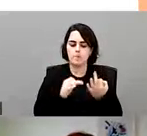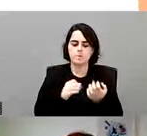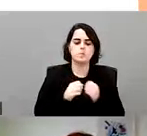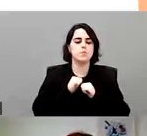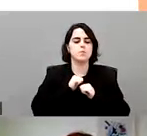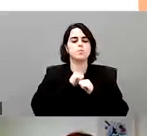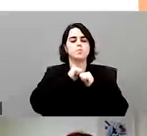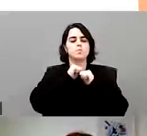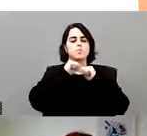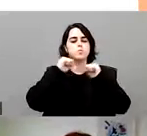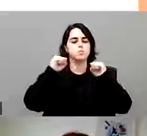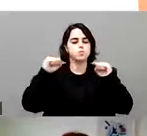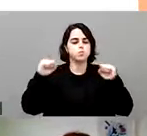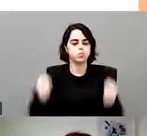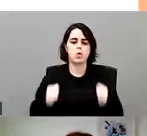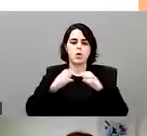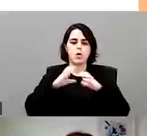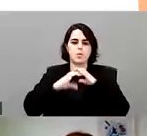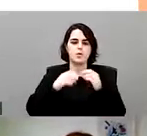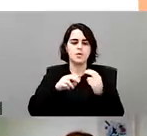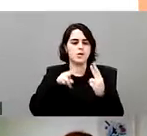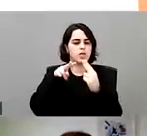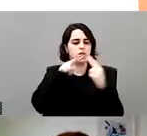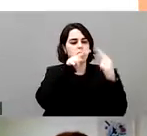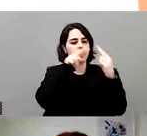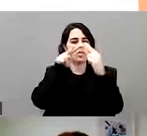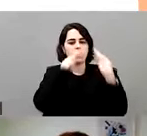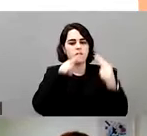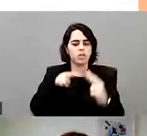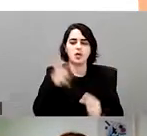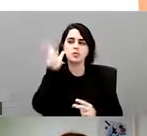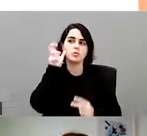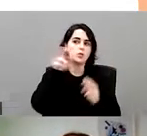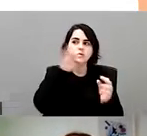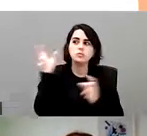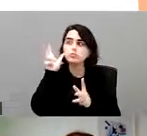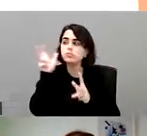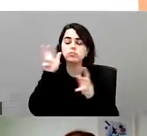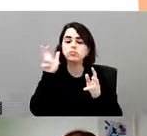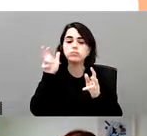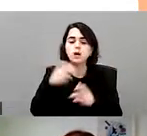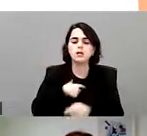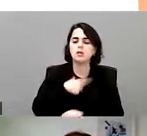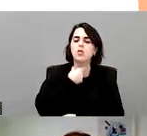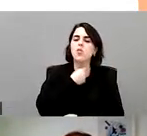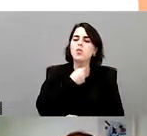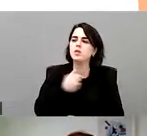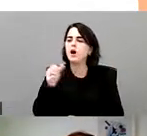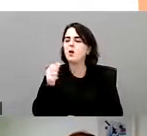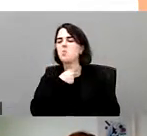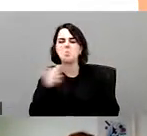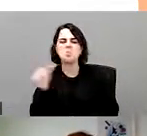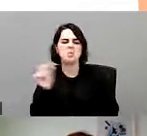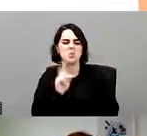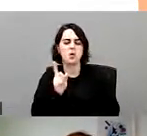comunicarse siguiendo la mirada, siguiendo los sonidos, expresando agrado y desagrado con el sí y el